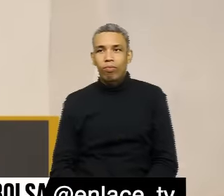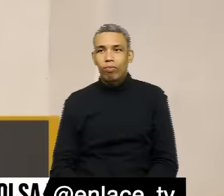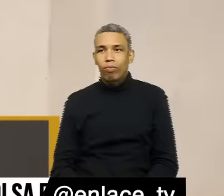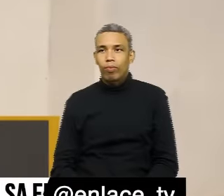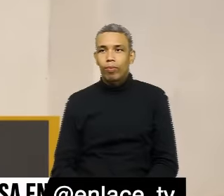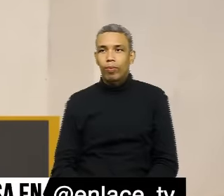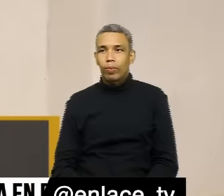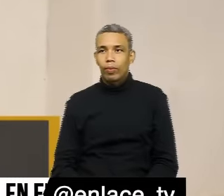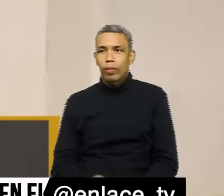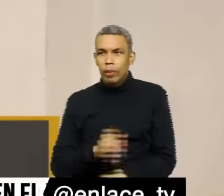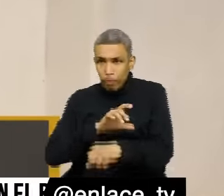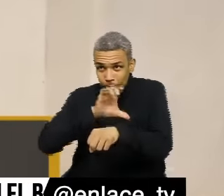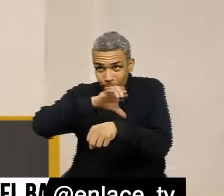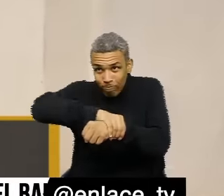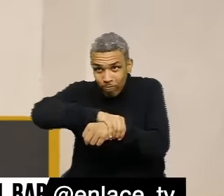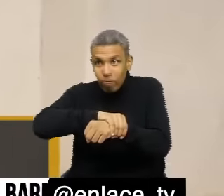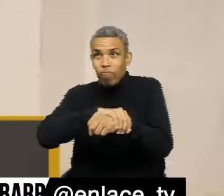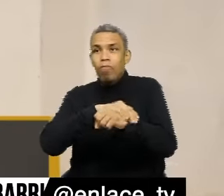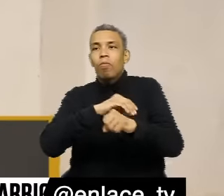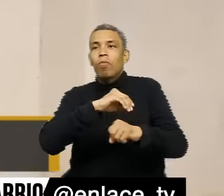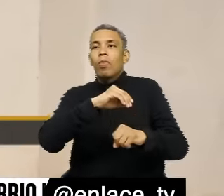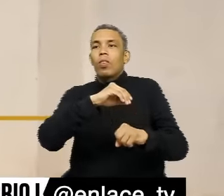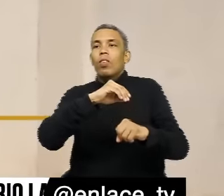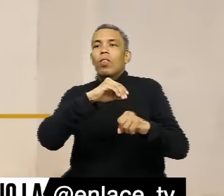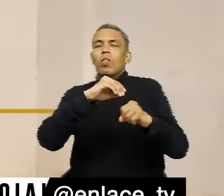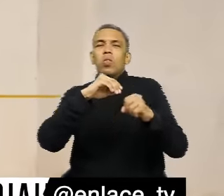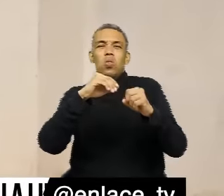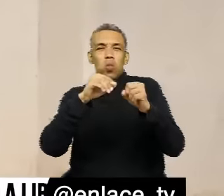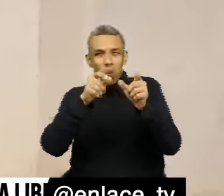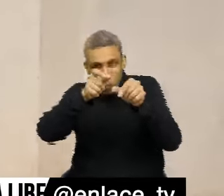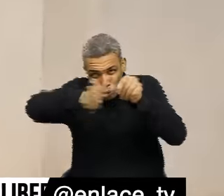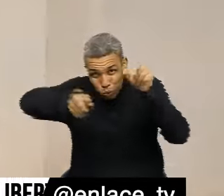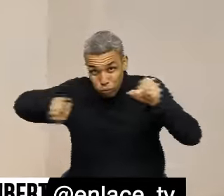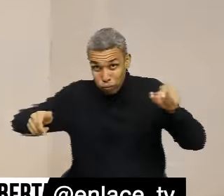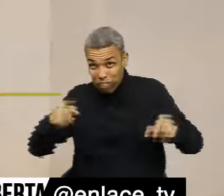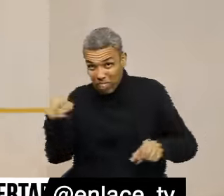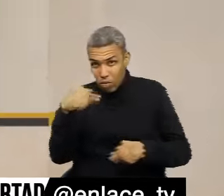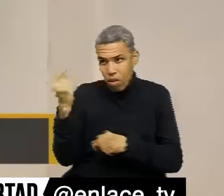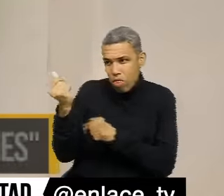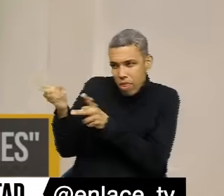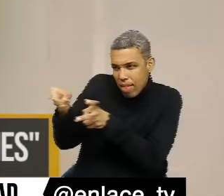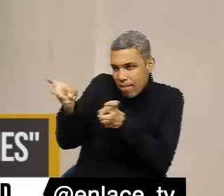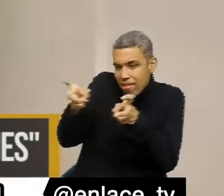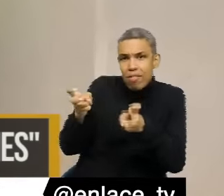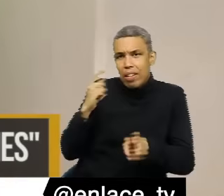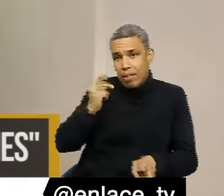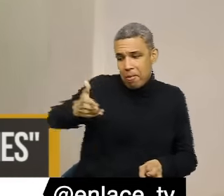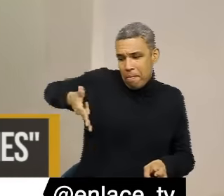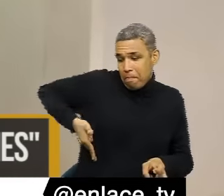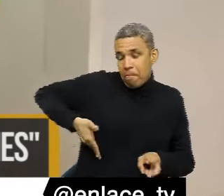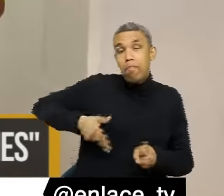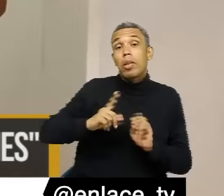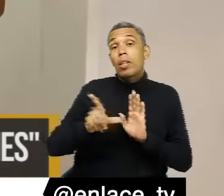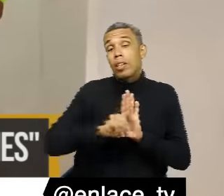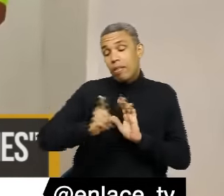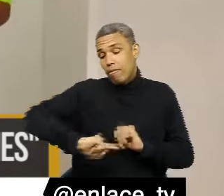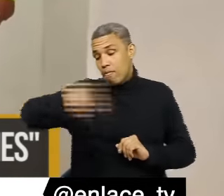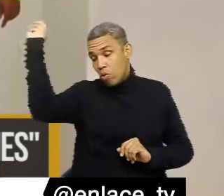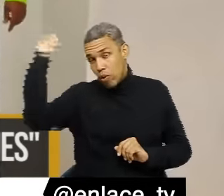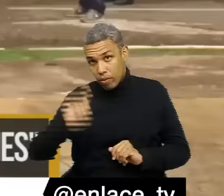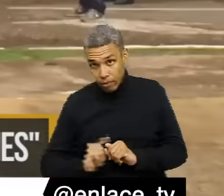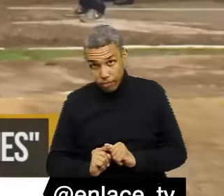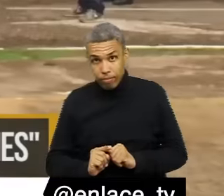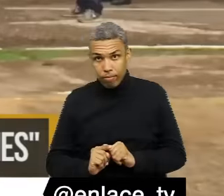les indica los delitos de concierto para delinquir agravado con fines de narcotráfico, extorsión y porte ilegal de armas de fuego. En el operativo se logró